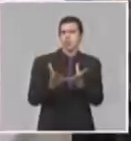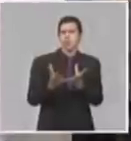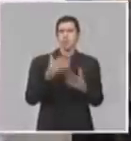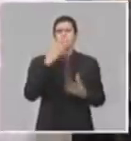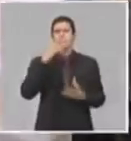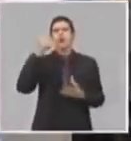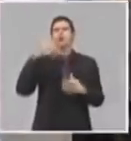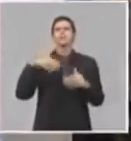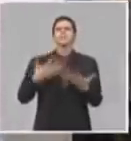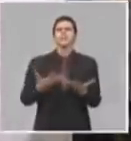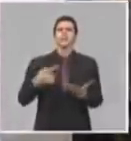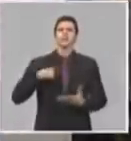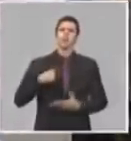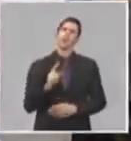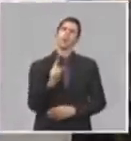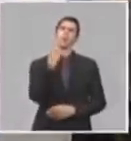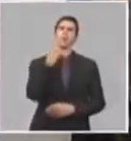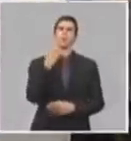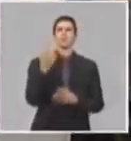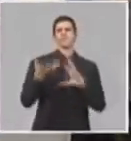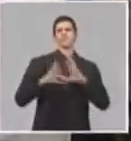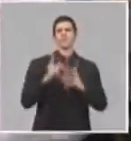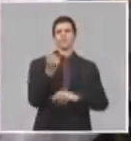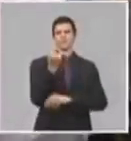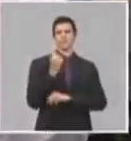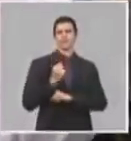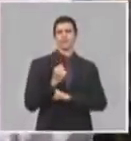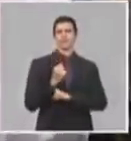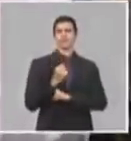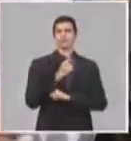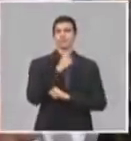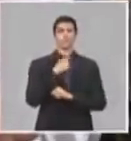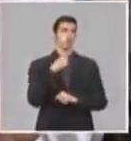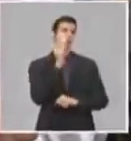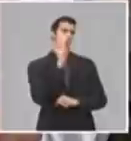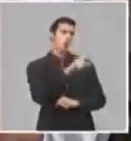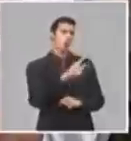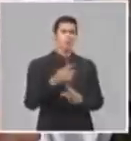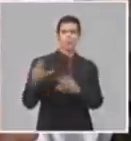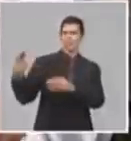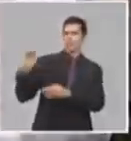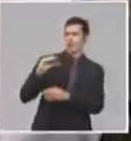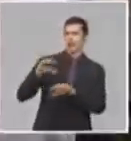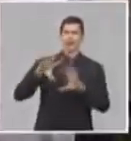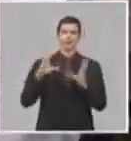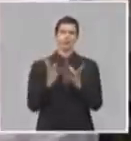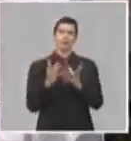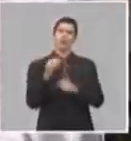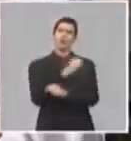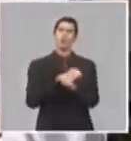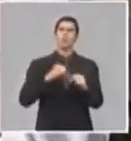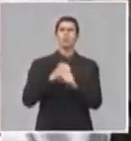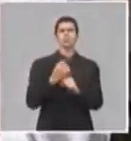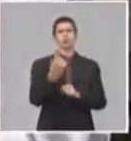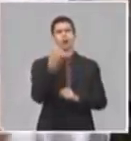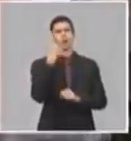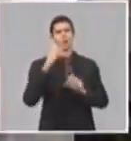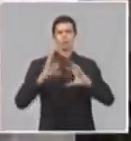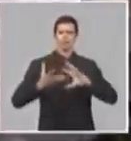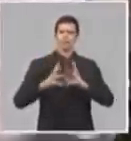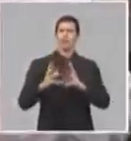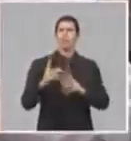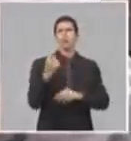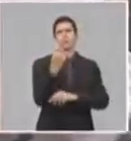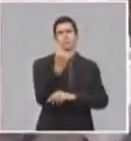en tu moneda y que tu moneda y puedas reaprovisionar. Esa es la situación ideal. Nosotros estamos en una situación excepcional y estamos en una situación de tensión también en la economía,